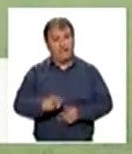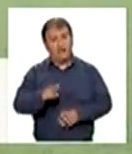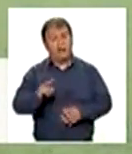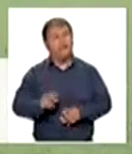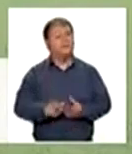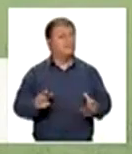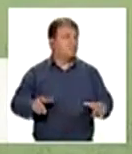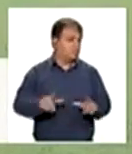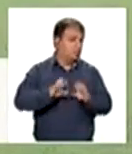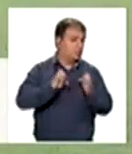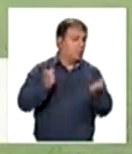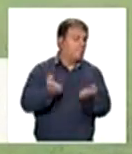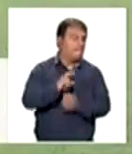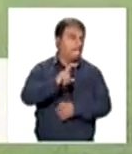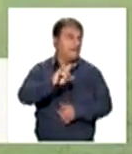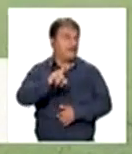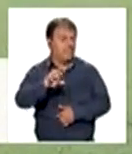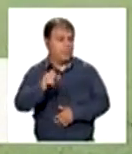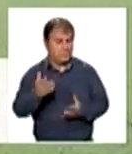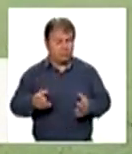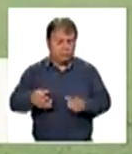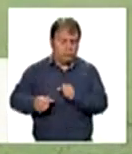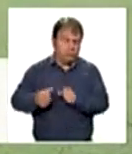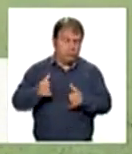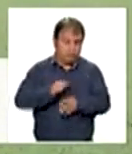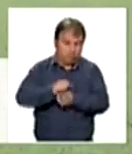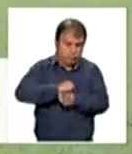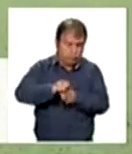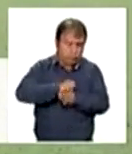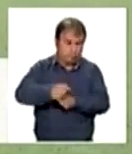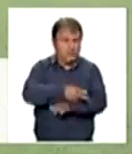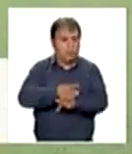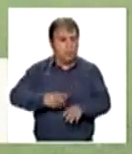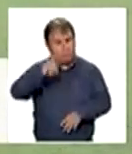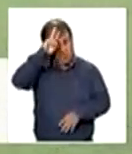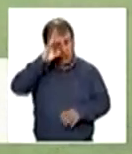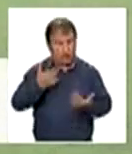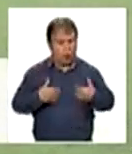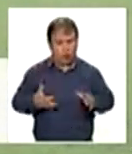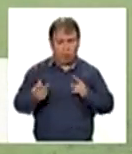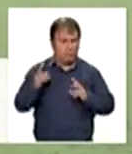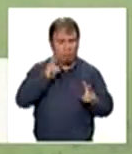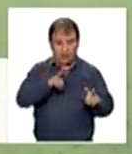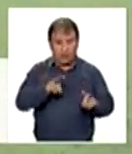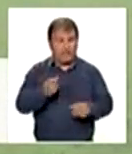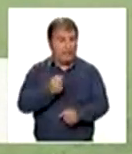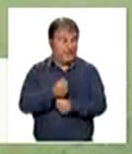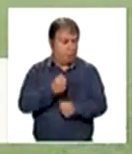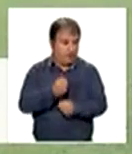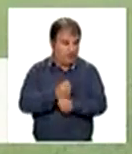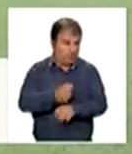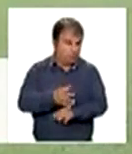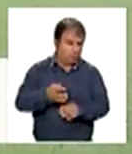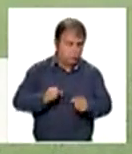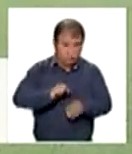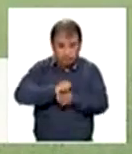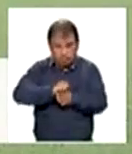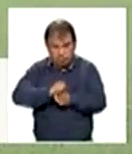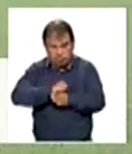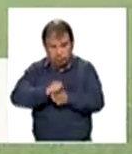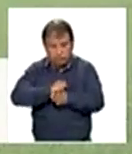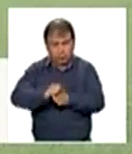Nacional, donde está entrenando la selección peruana de fútbol. En este momento no podemos apreciar los trabajos del equipo